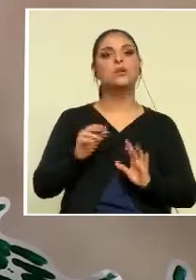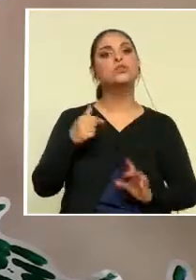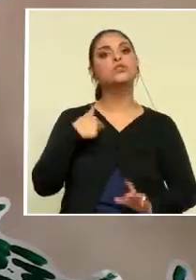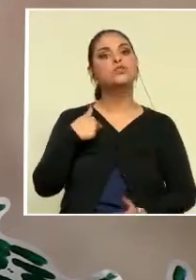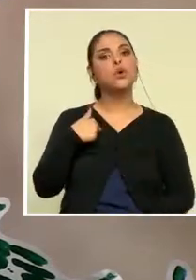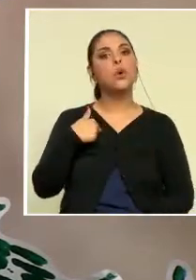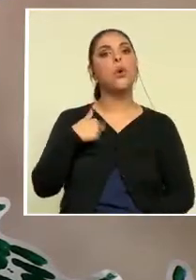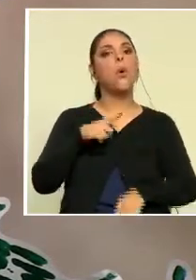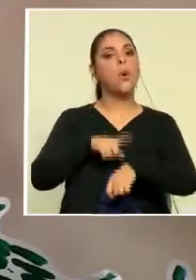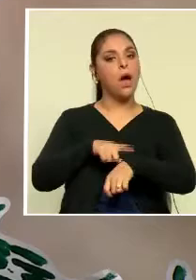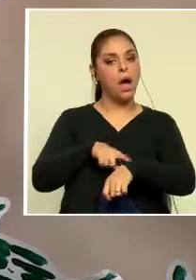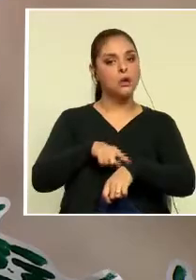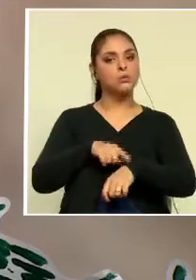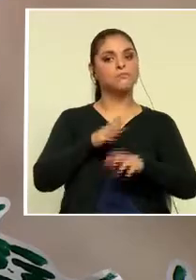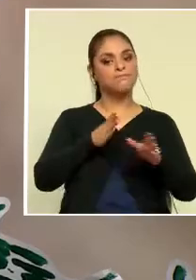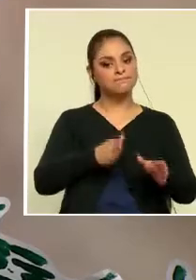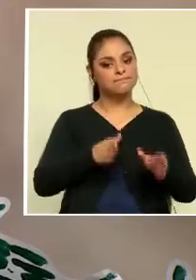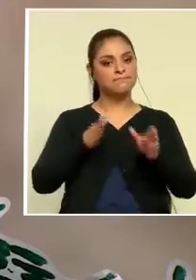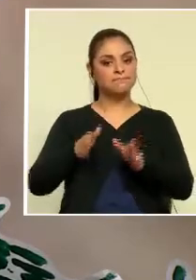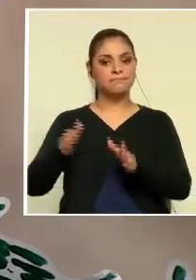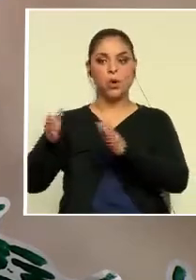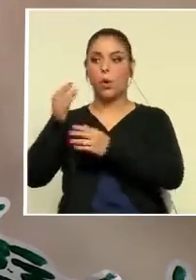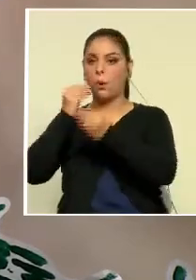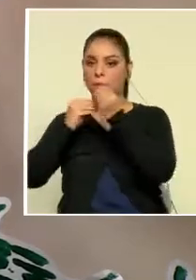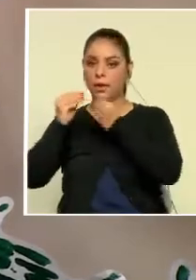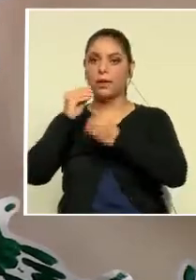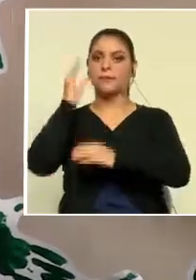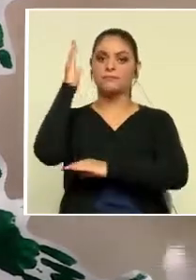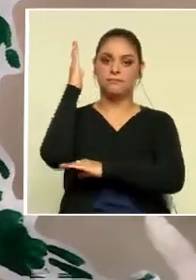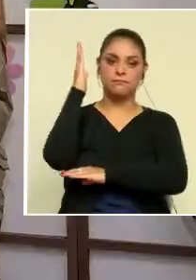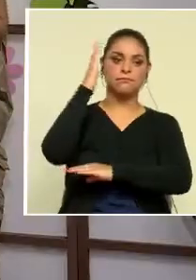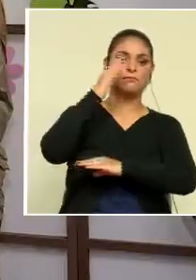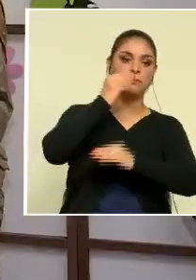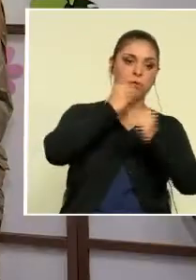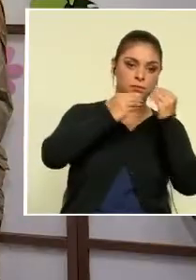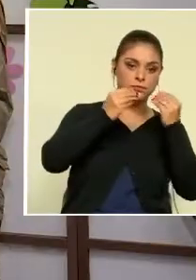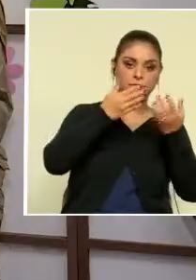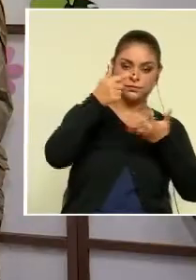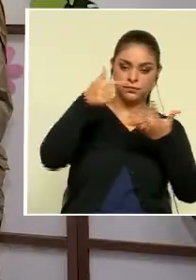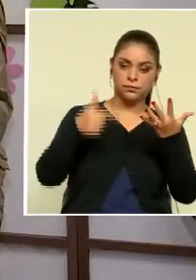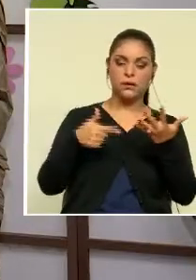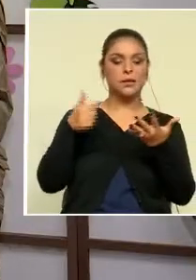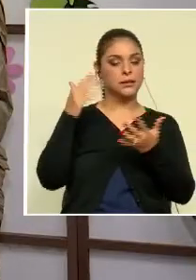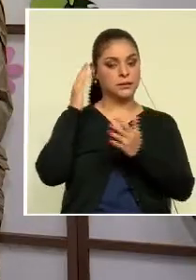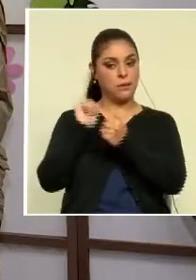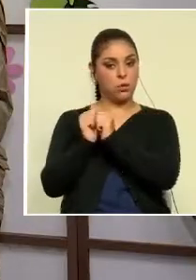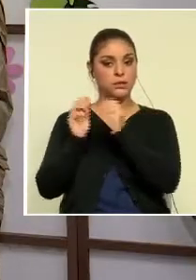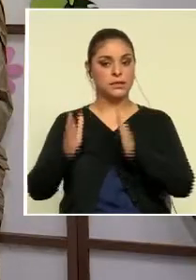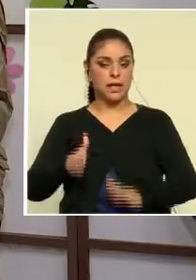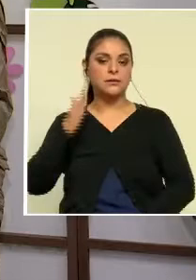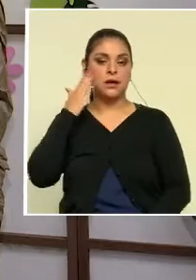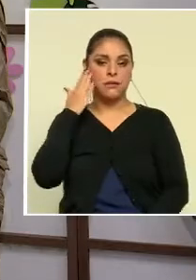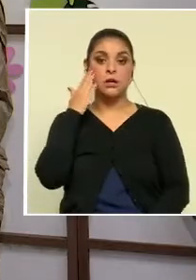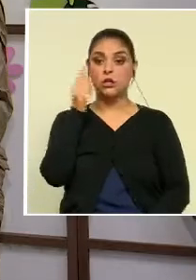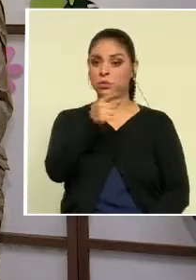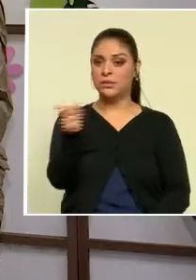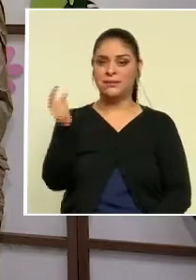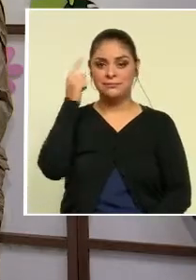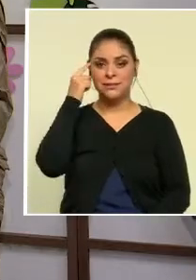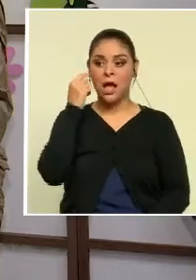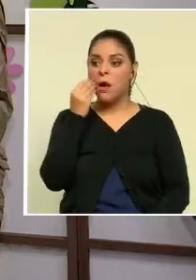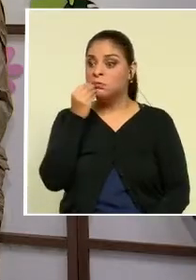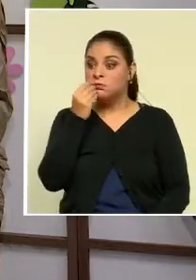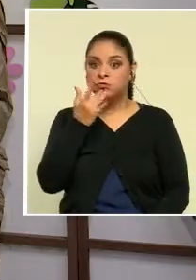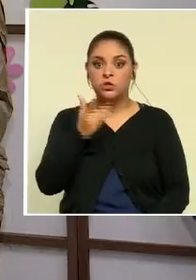demás verdad que esta es la tarjeta lo saben y nosotros también lo sabemos y a veces pasan niña ven que los niños como les saben muy rico